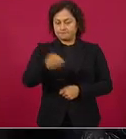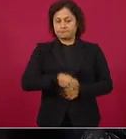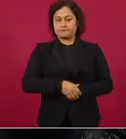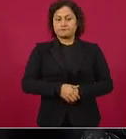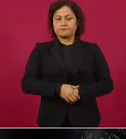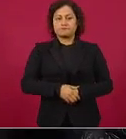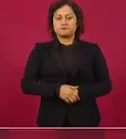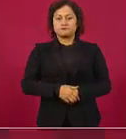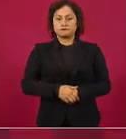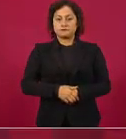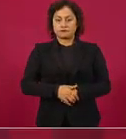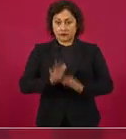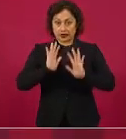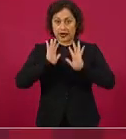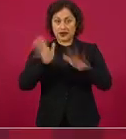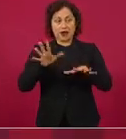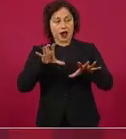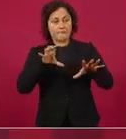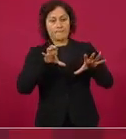los detuvieron